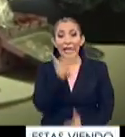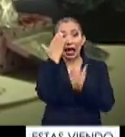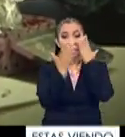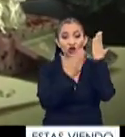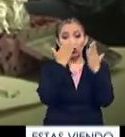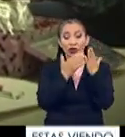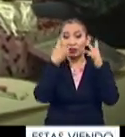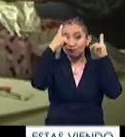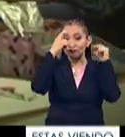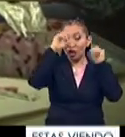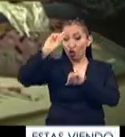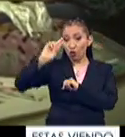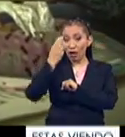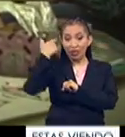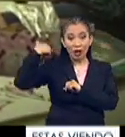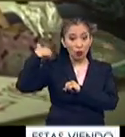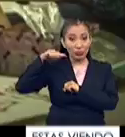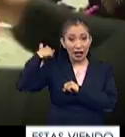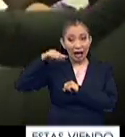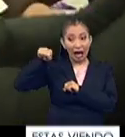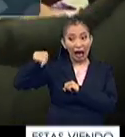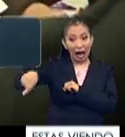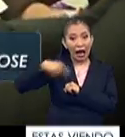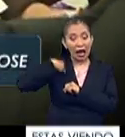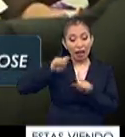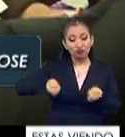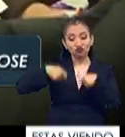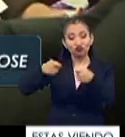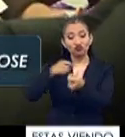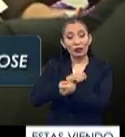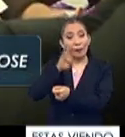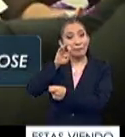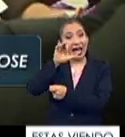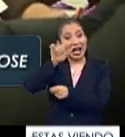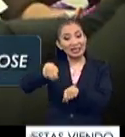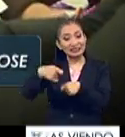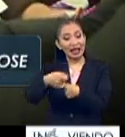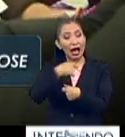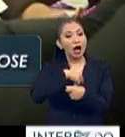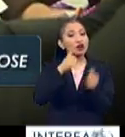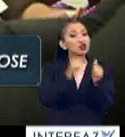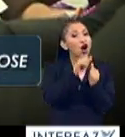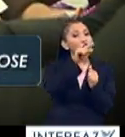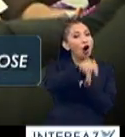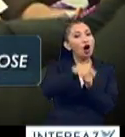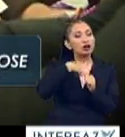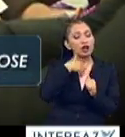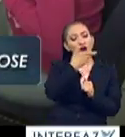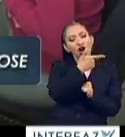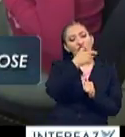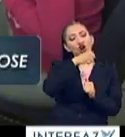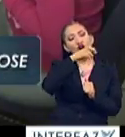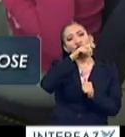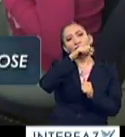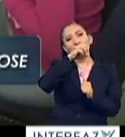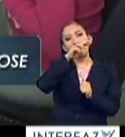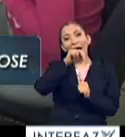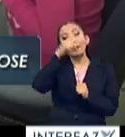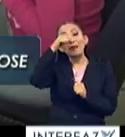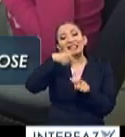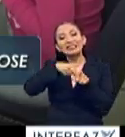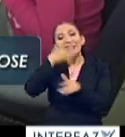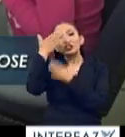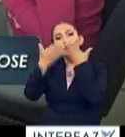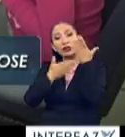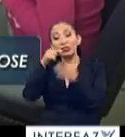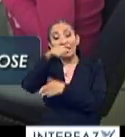Estudiantes y egresados de la Universidad de Guadalajara serán beneficiados con becas otorgadas mediante el Legado Grudman para continuar sus